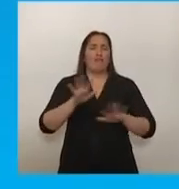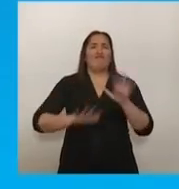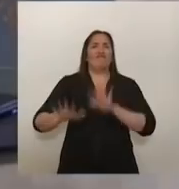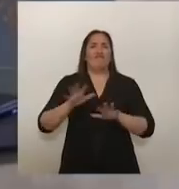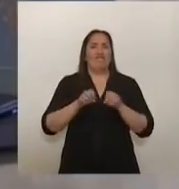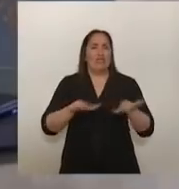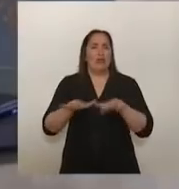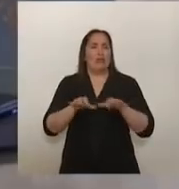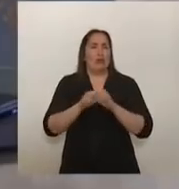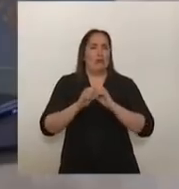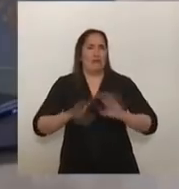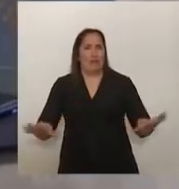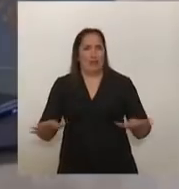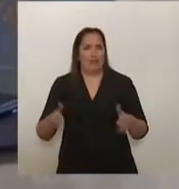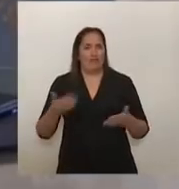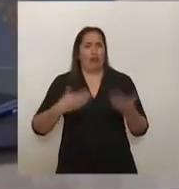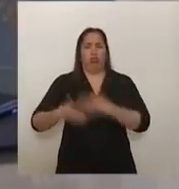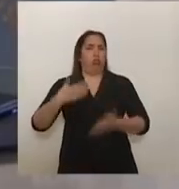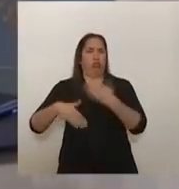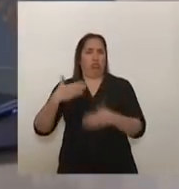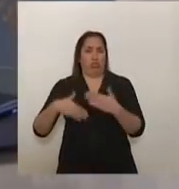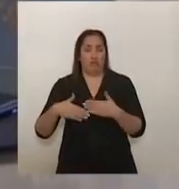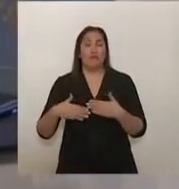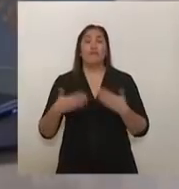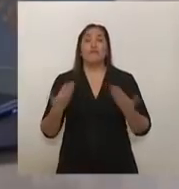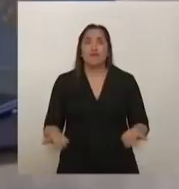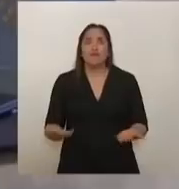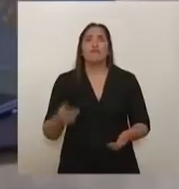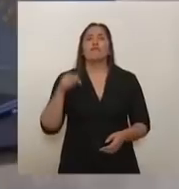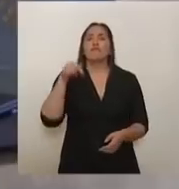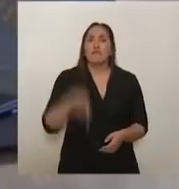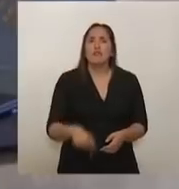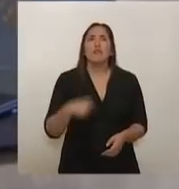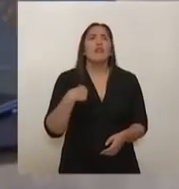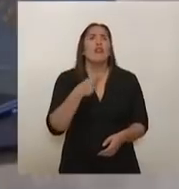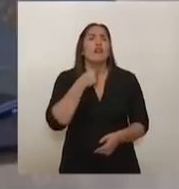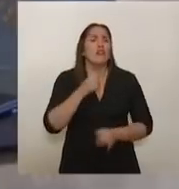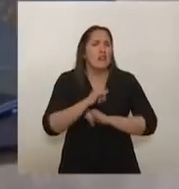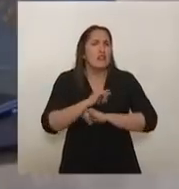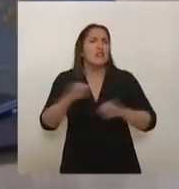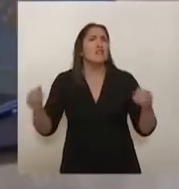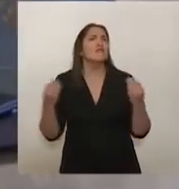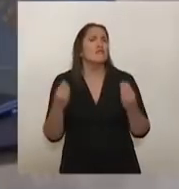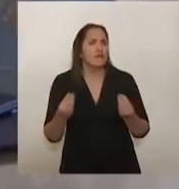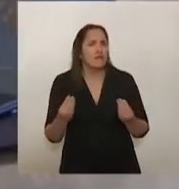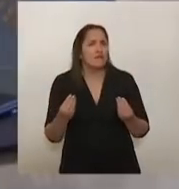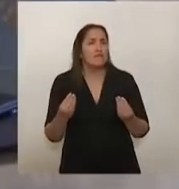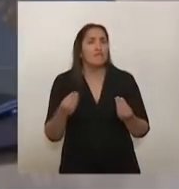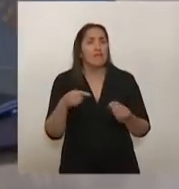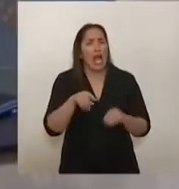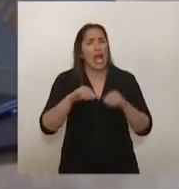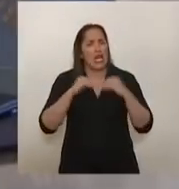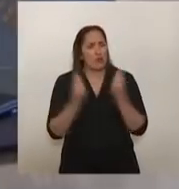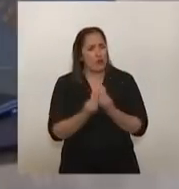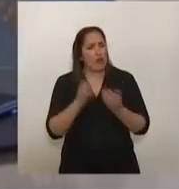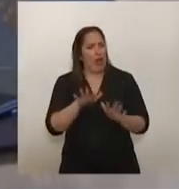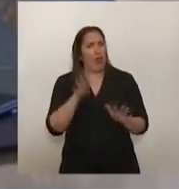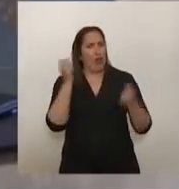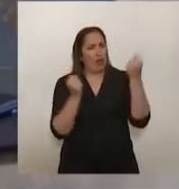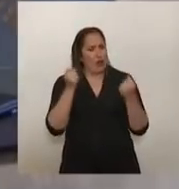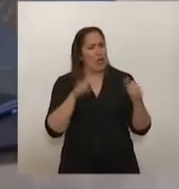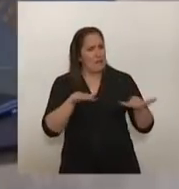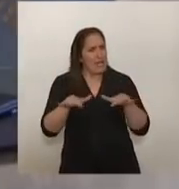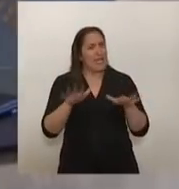casilleros. Y ahora acá estamos. El mensaje que quiero darles hoy es que a pesar de estos resultados, en estos